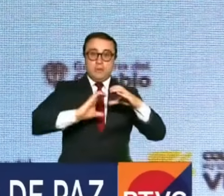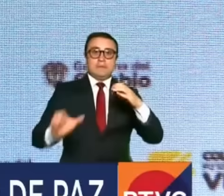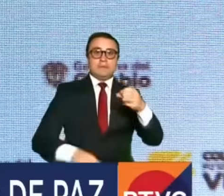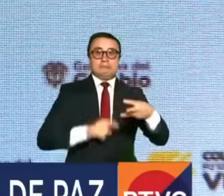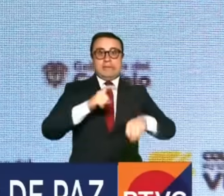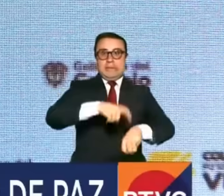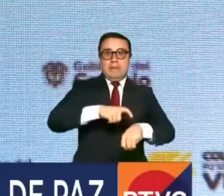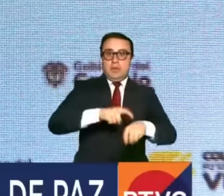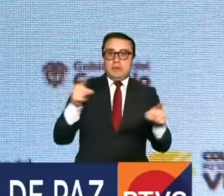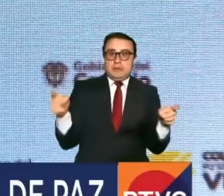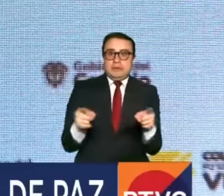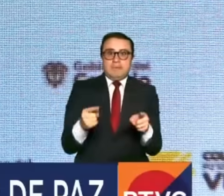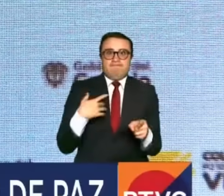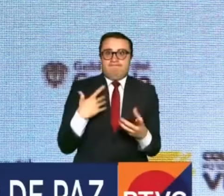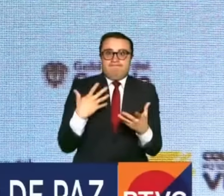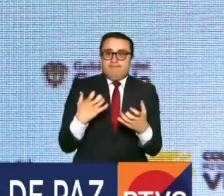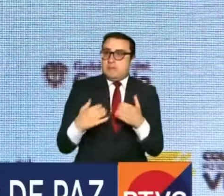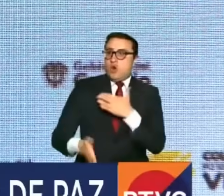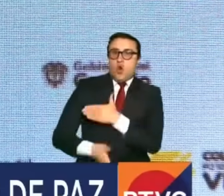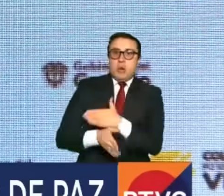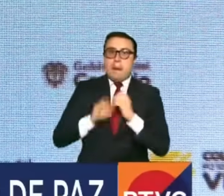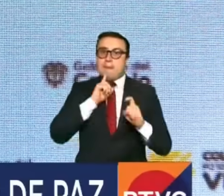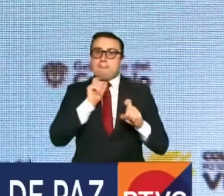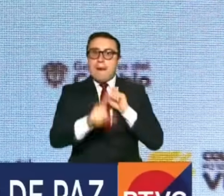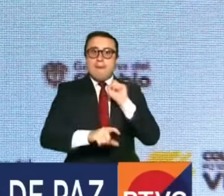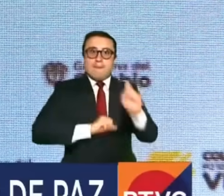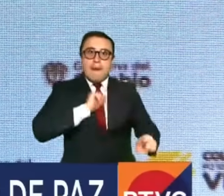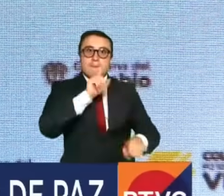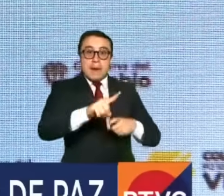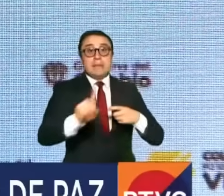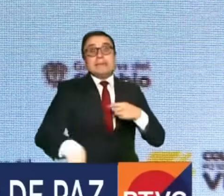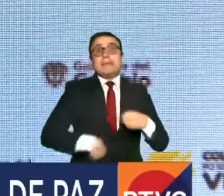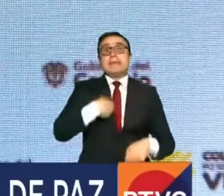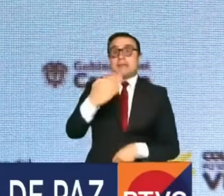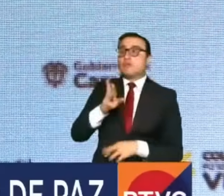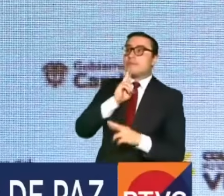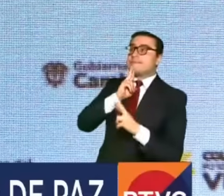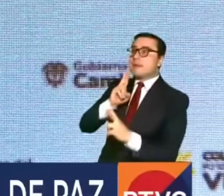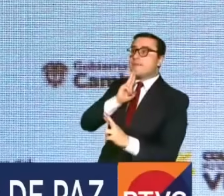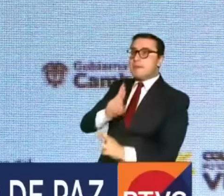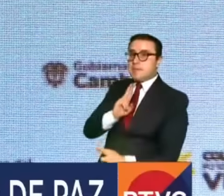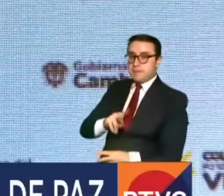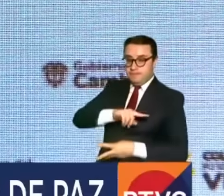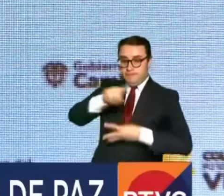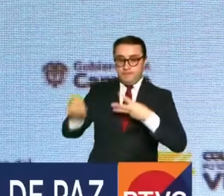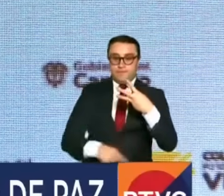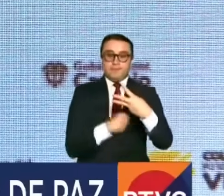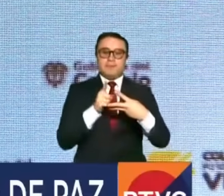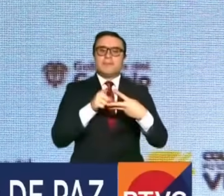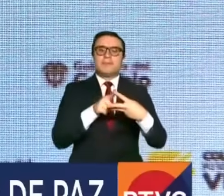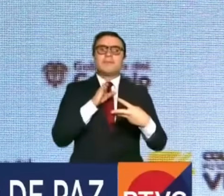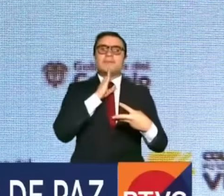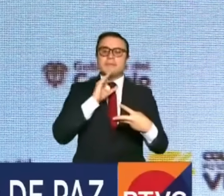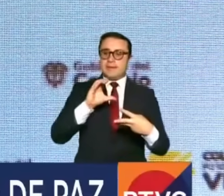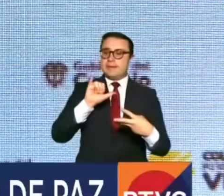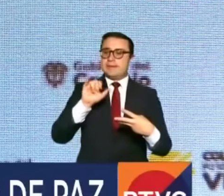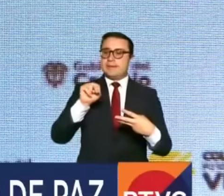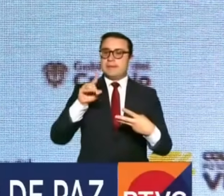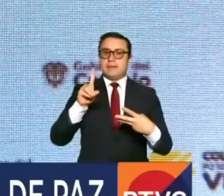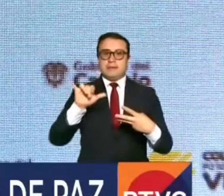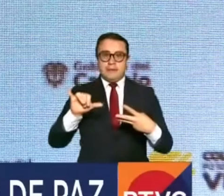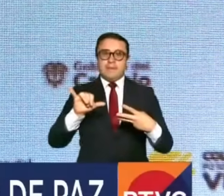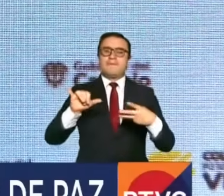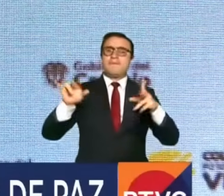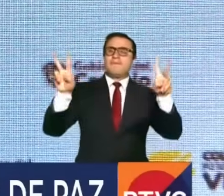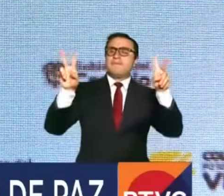Por temas de tiempo las haremos de manera seguida y posteriormente se dará su respuesta. Invito a Cindy Morales de